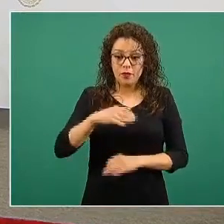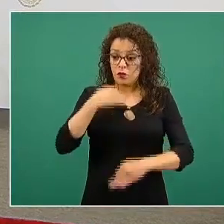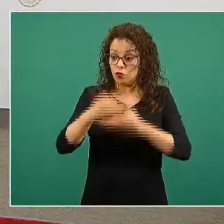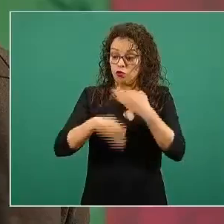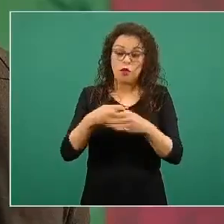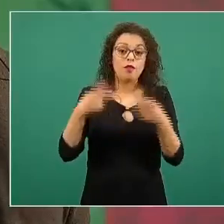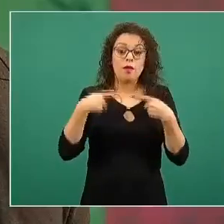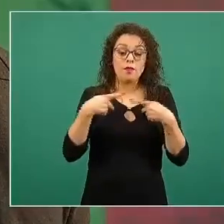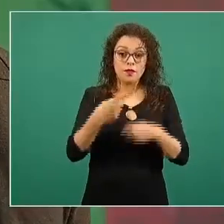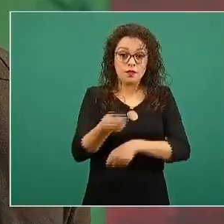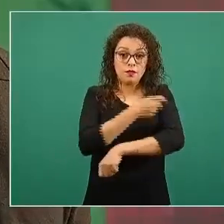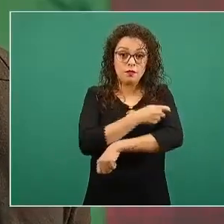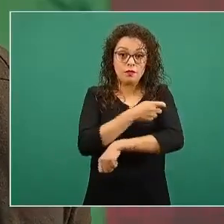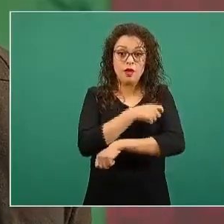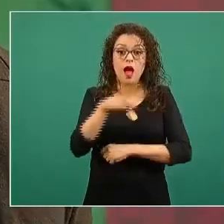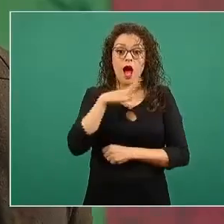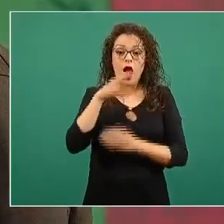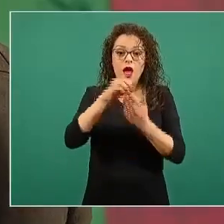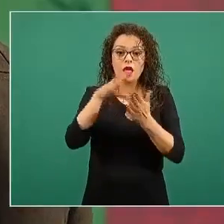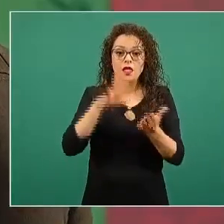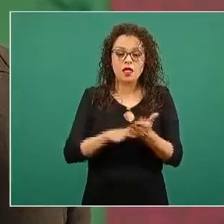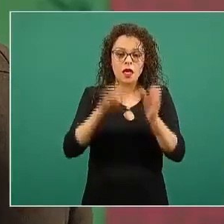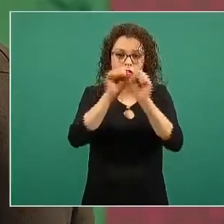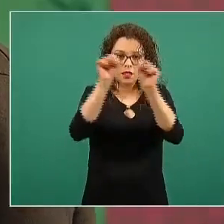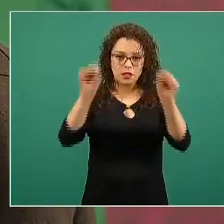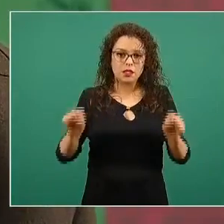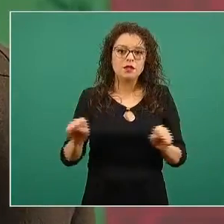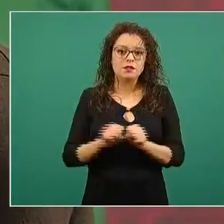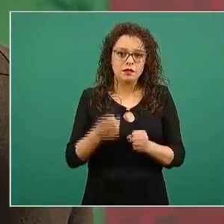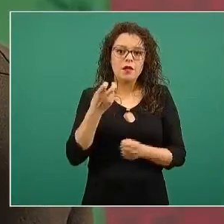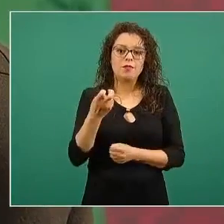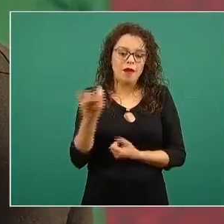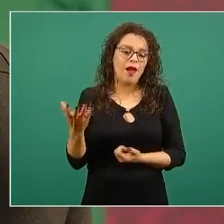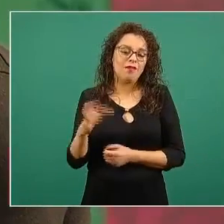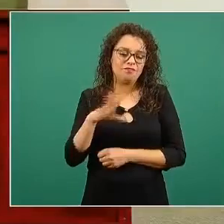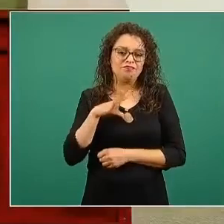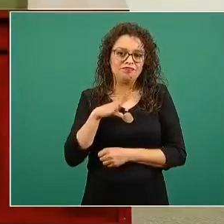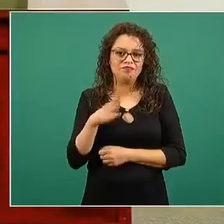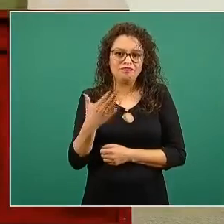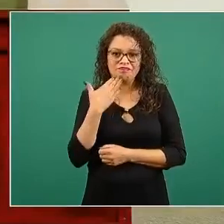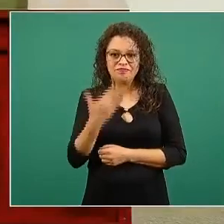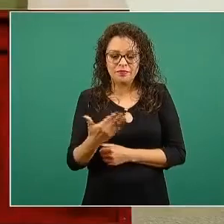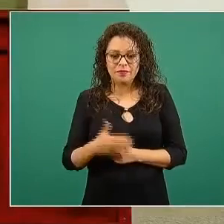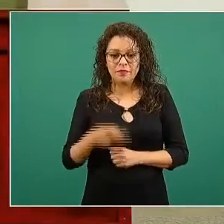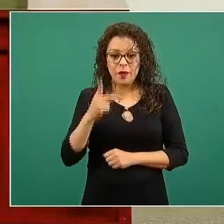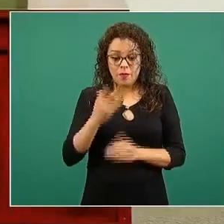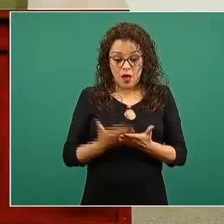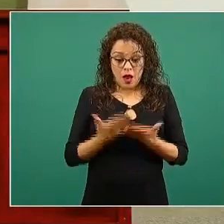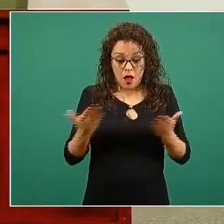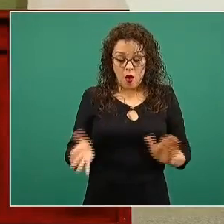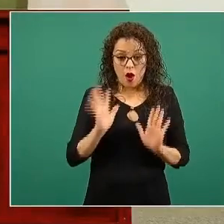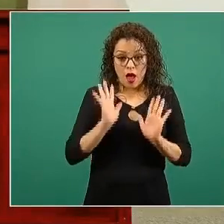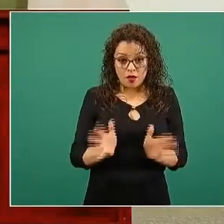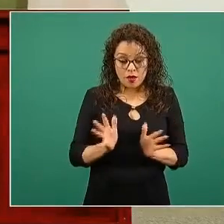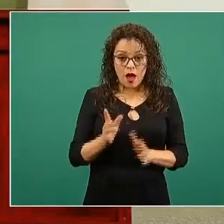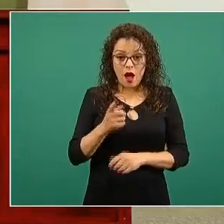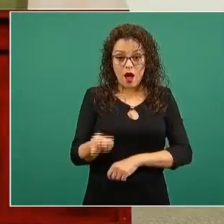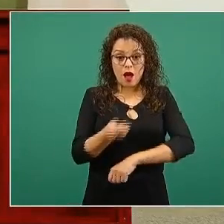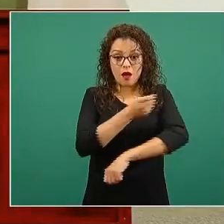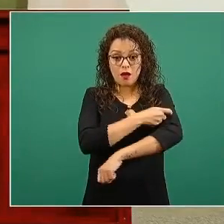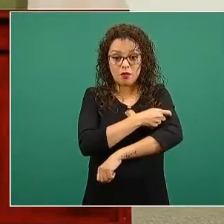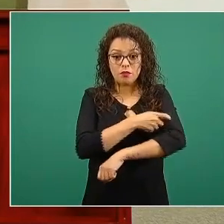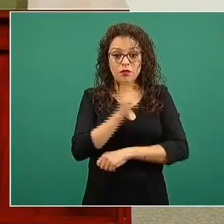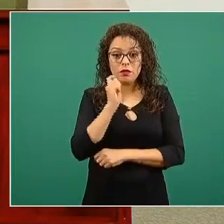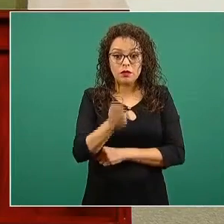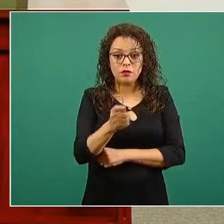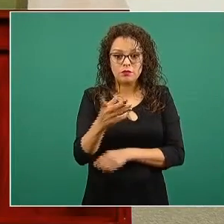está registrada en un sistema. Ahora, recordemos, se ha aplicado hasta el momento todavía la